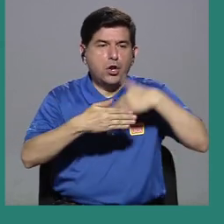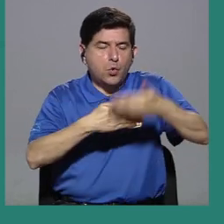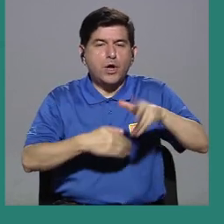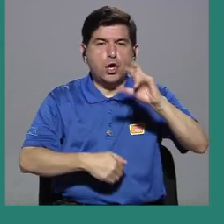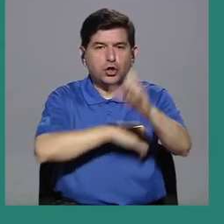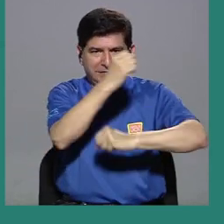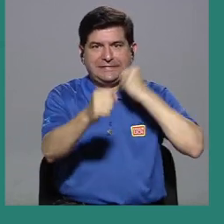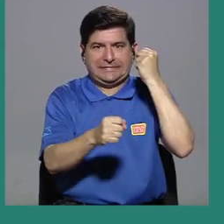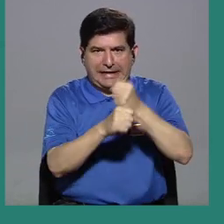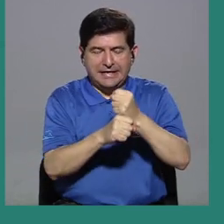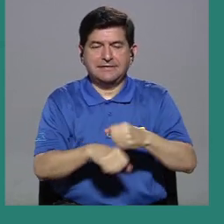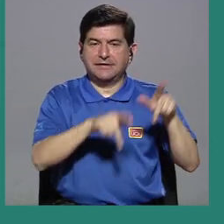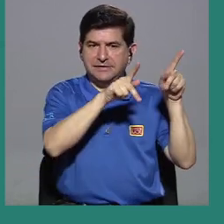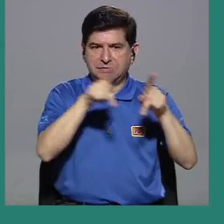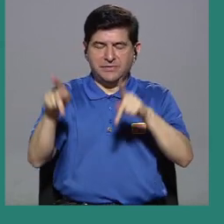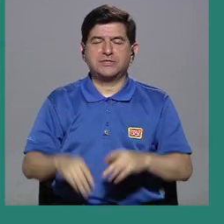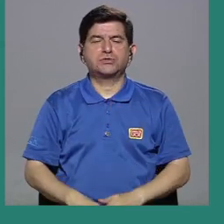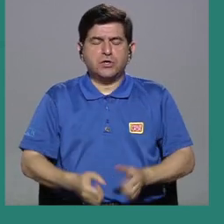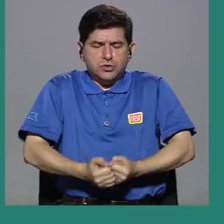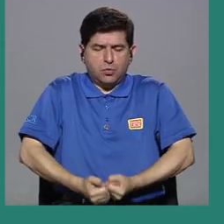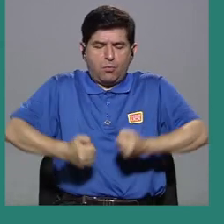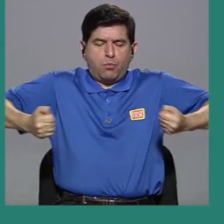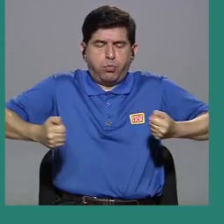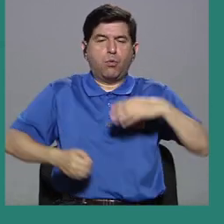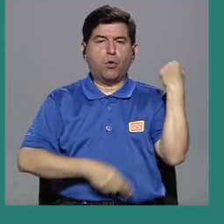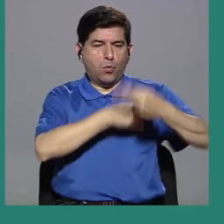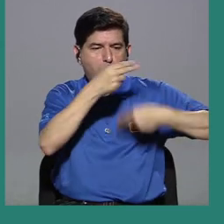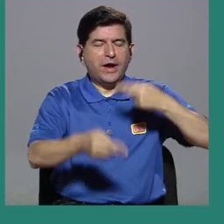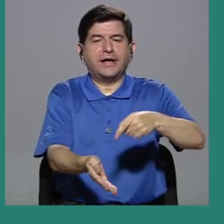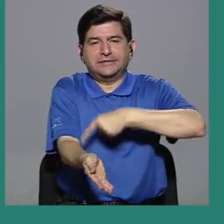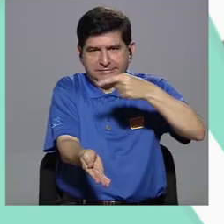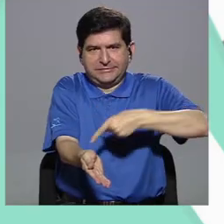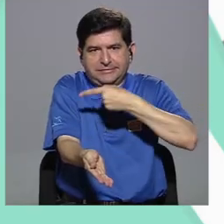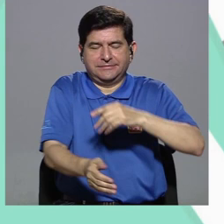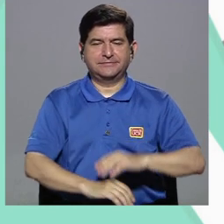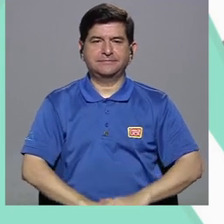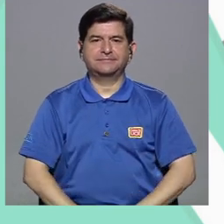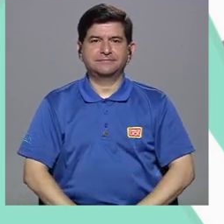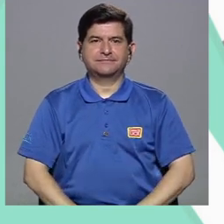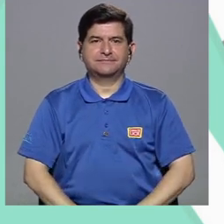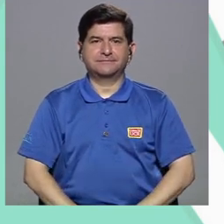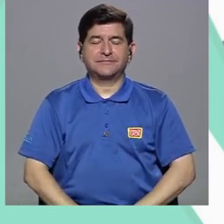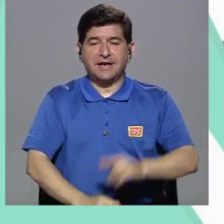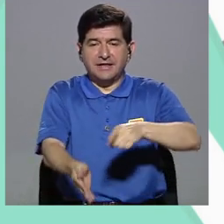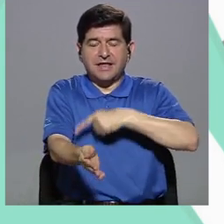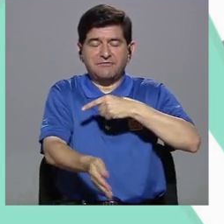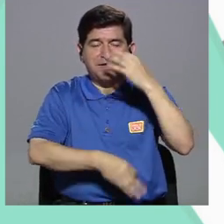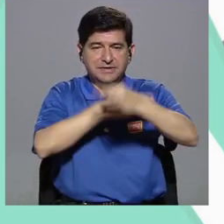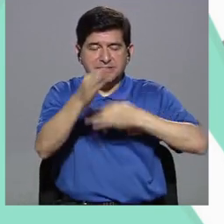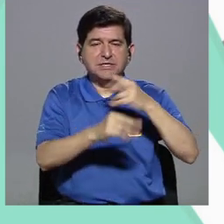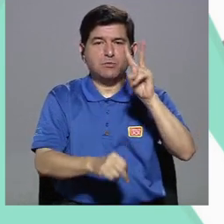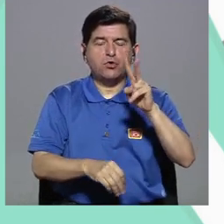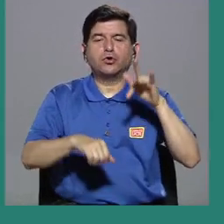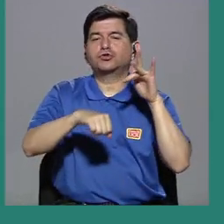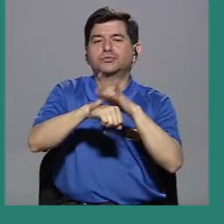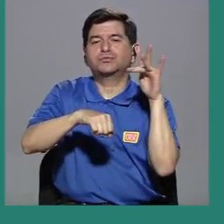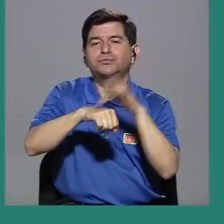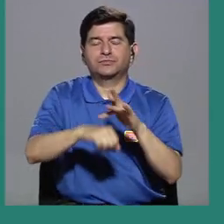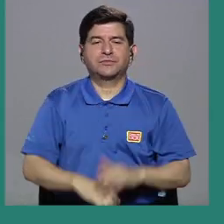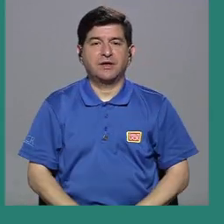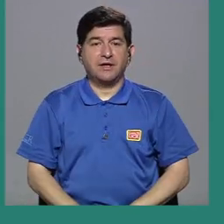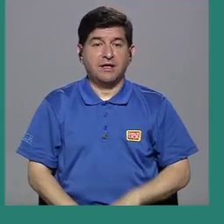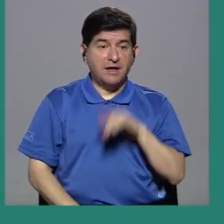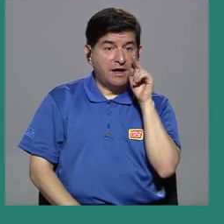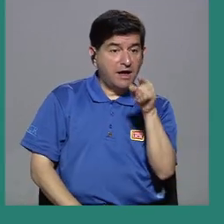personas con sobrepeso y herencia de diabetes diabetes tipo 2 temprana es la